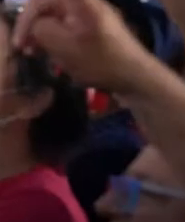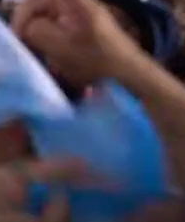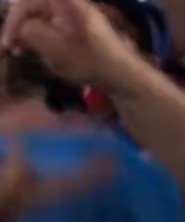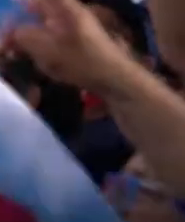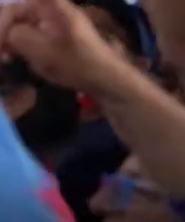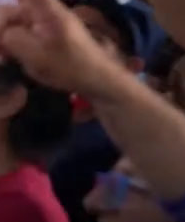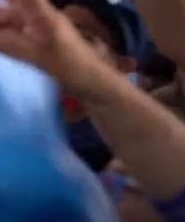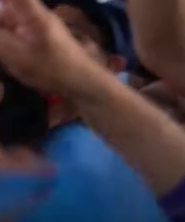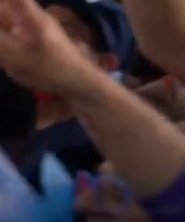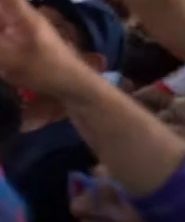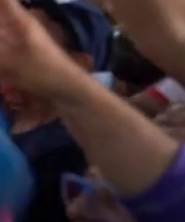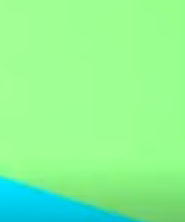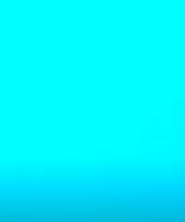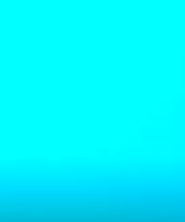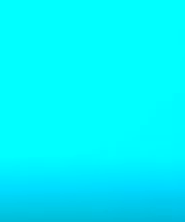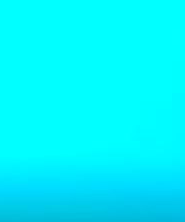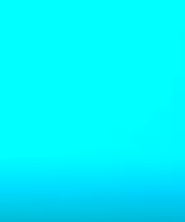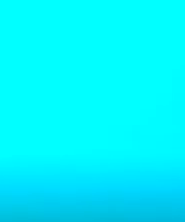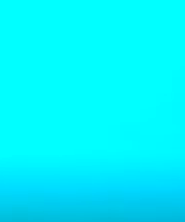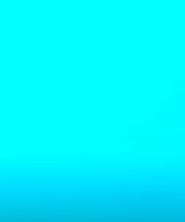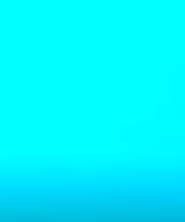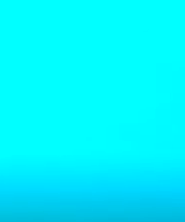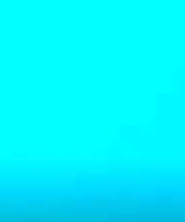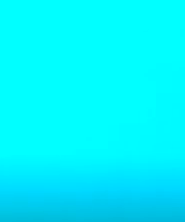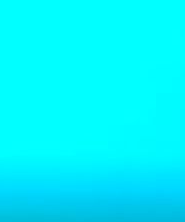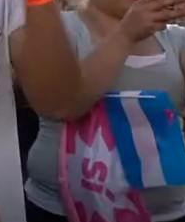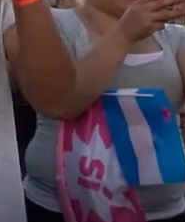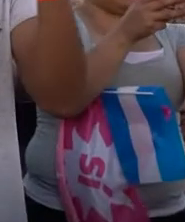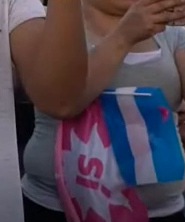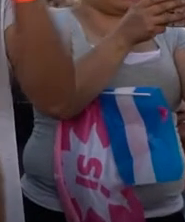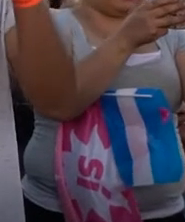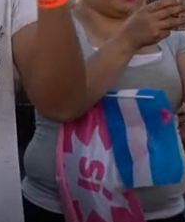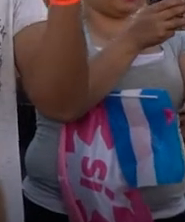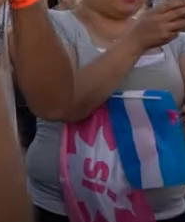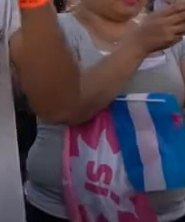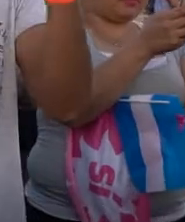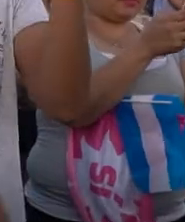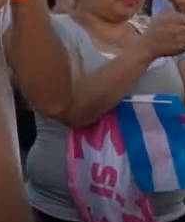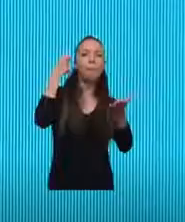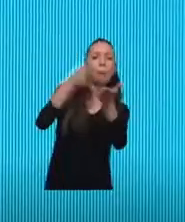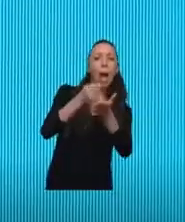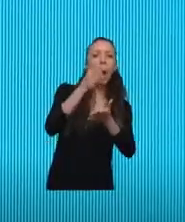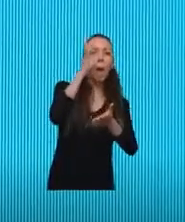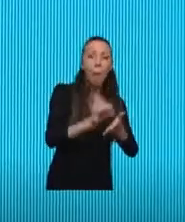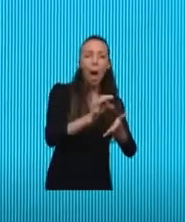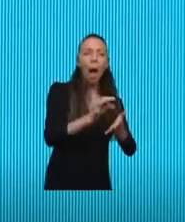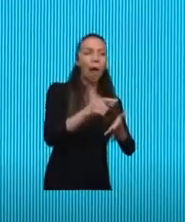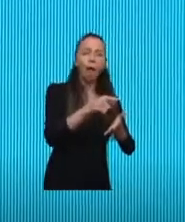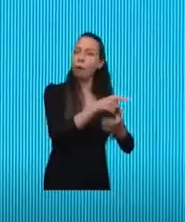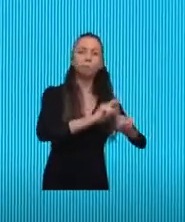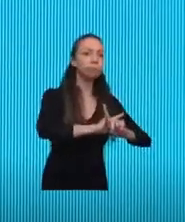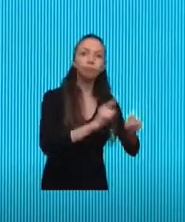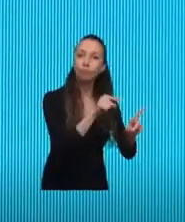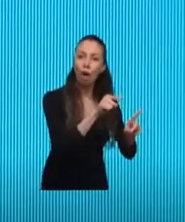a aquellos gobiernos que usan la deuda para pagarle a los bancos, y digámosle sí a